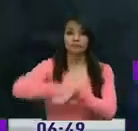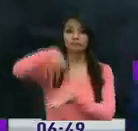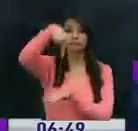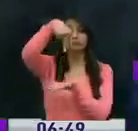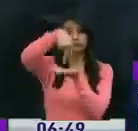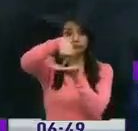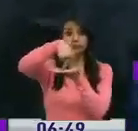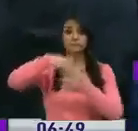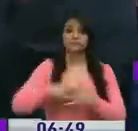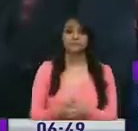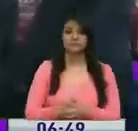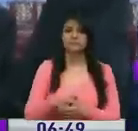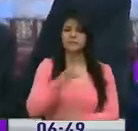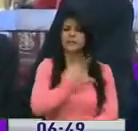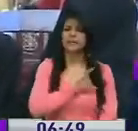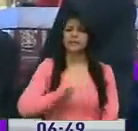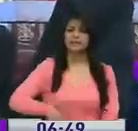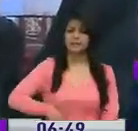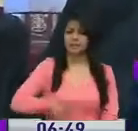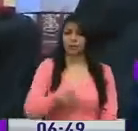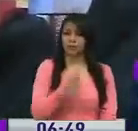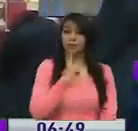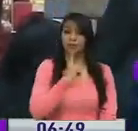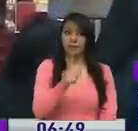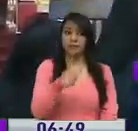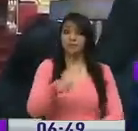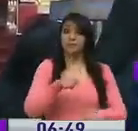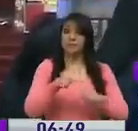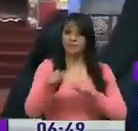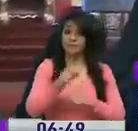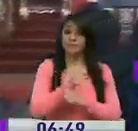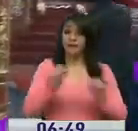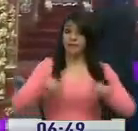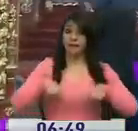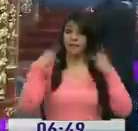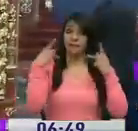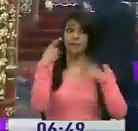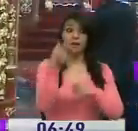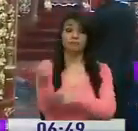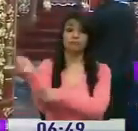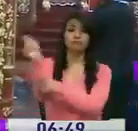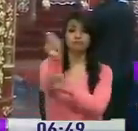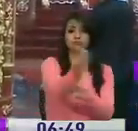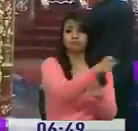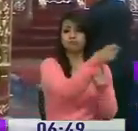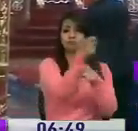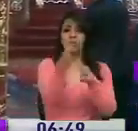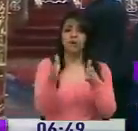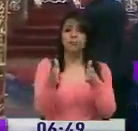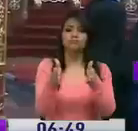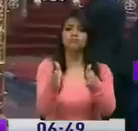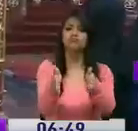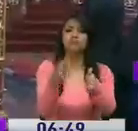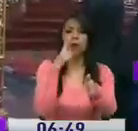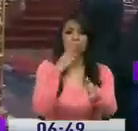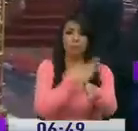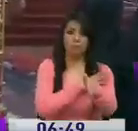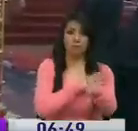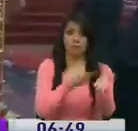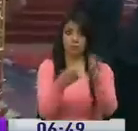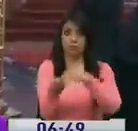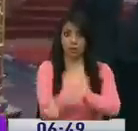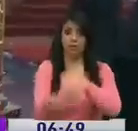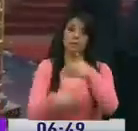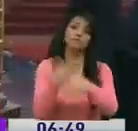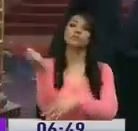historia según la creencia cristiana señala que el jefe sobreviviente batí primero el estandarte sobre el F retro del General difunto y luego movía es estandarte sobre